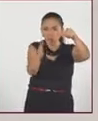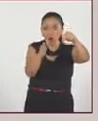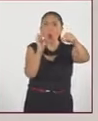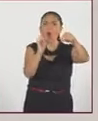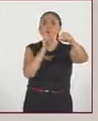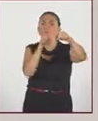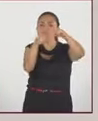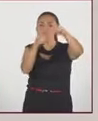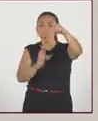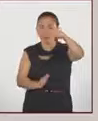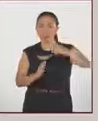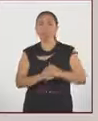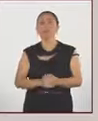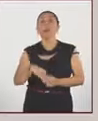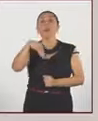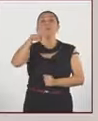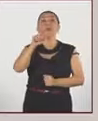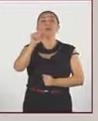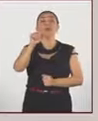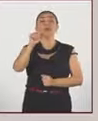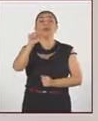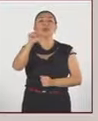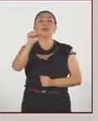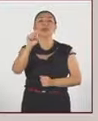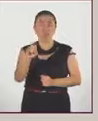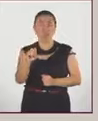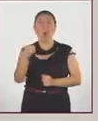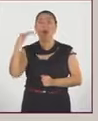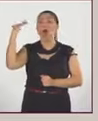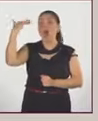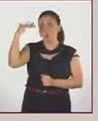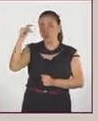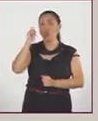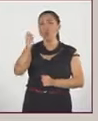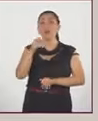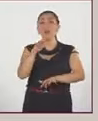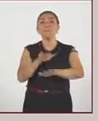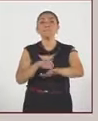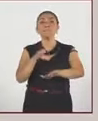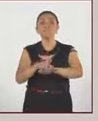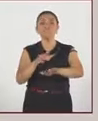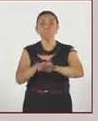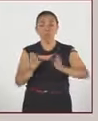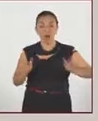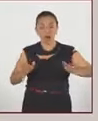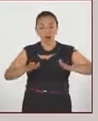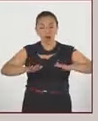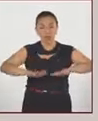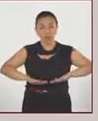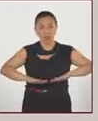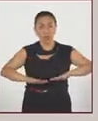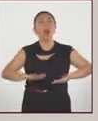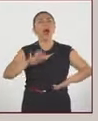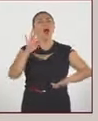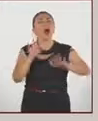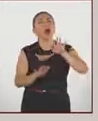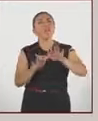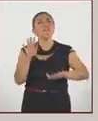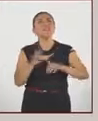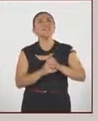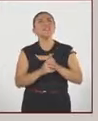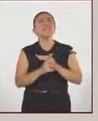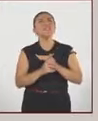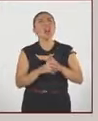El metatarso aducto es la deformidad de la parte anterior del pie, se desvía hacia adentro, en algunas